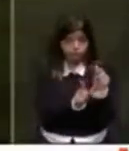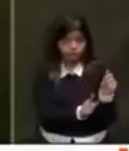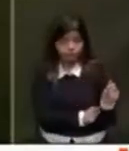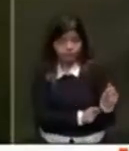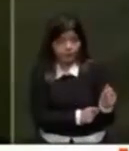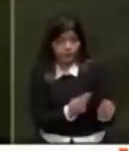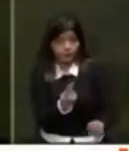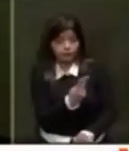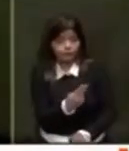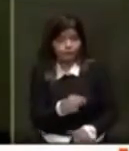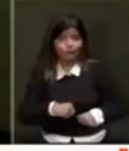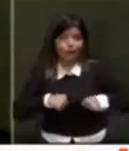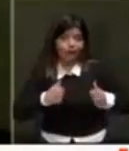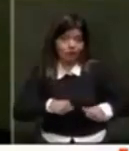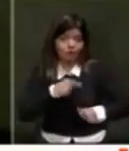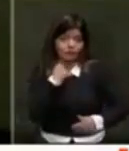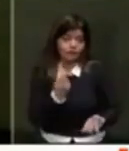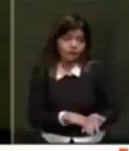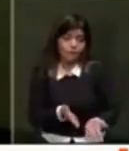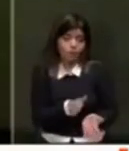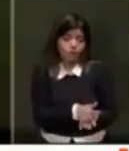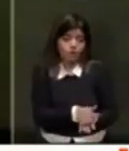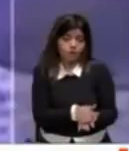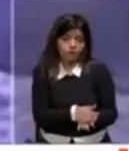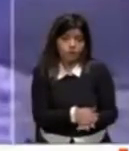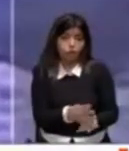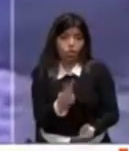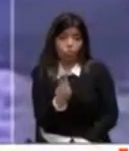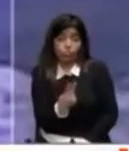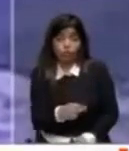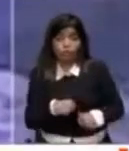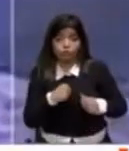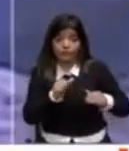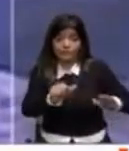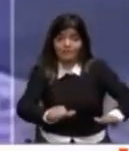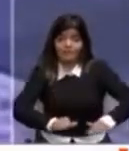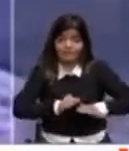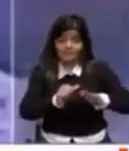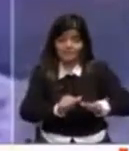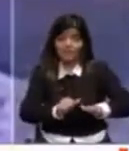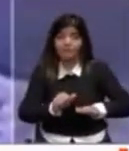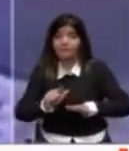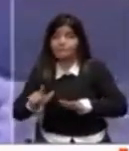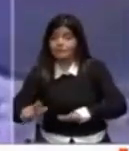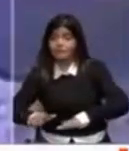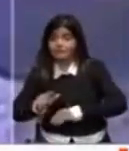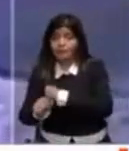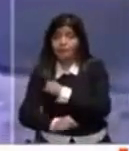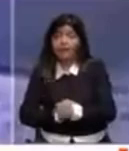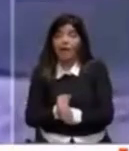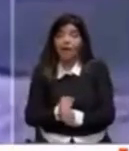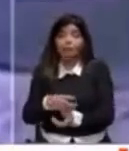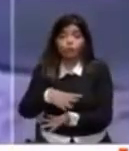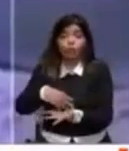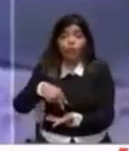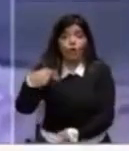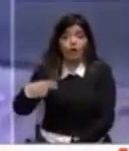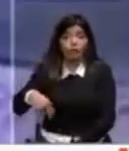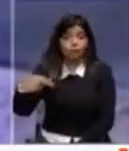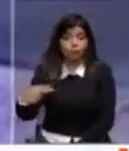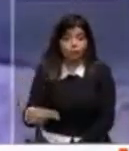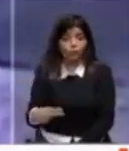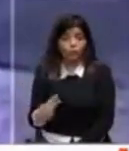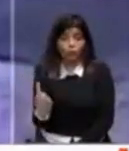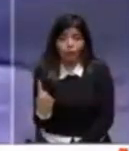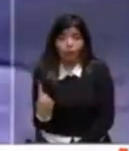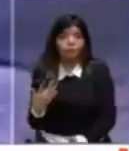fallecidos que llegaron al lugar. Ambos adolescentes de 16 y 17 años son de Ñuñoa y uno de ellos tenía